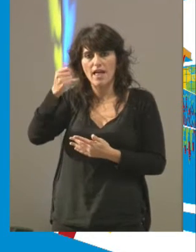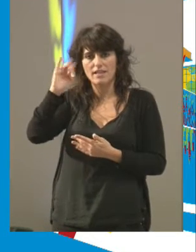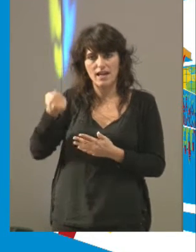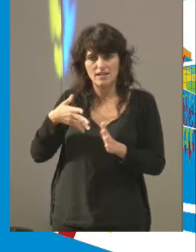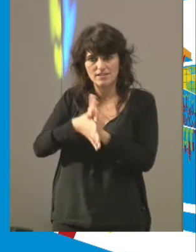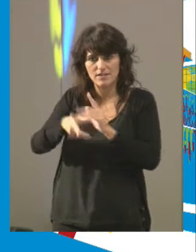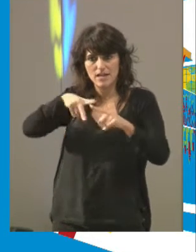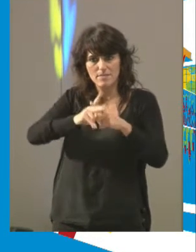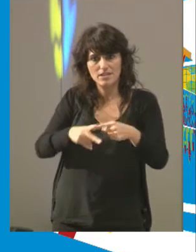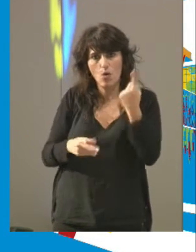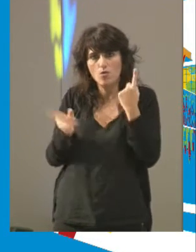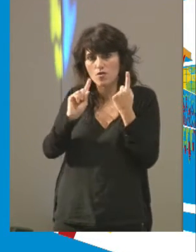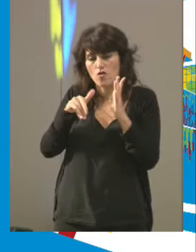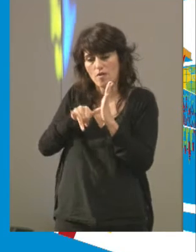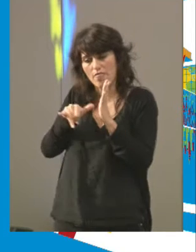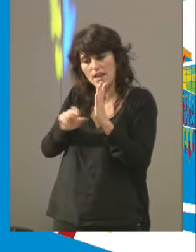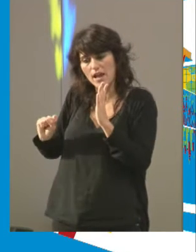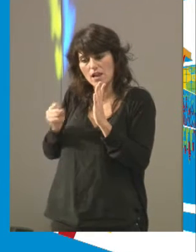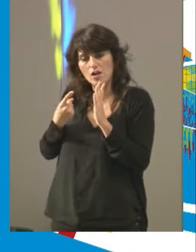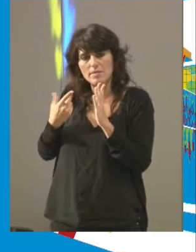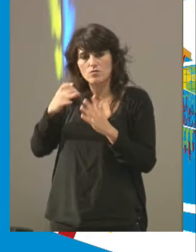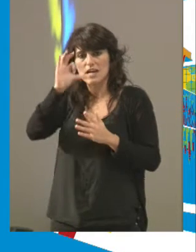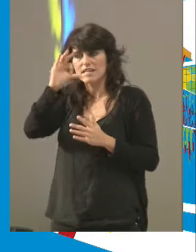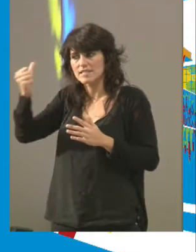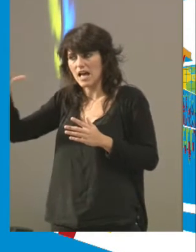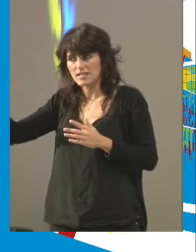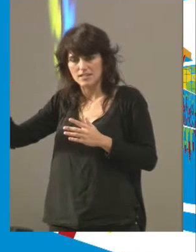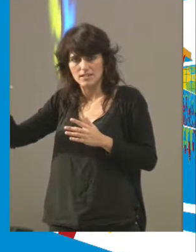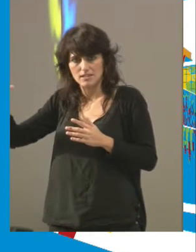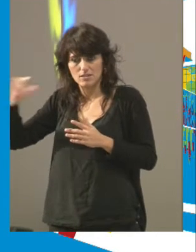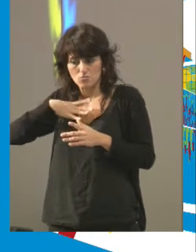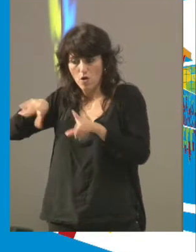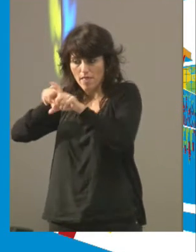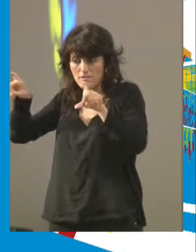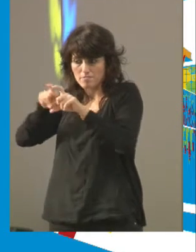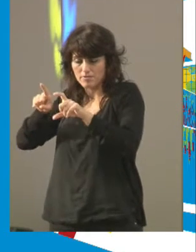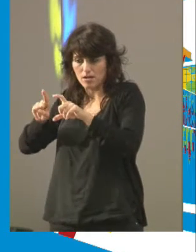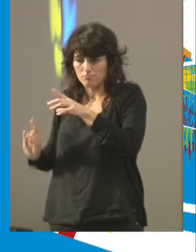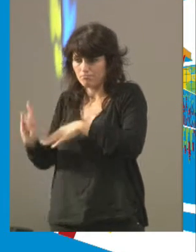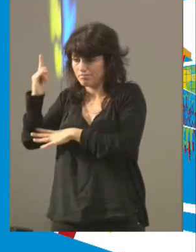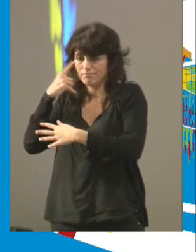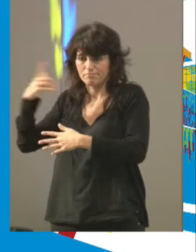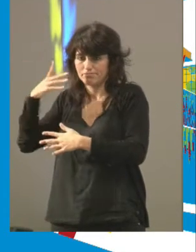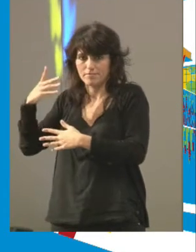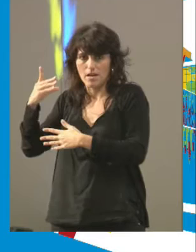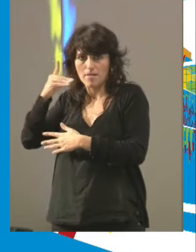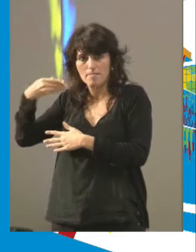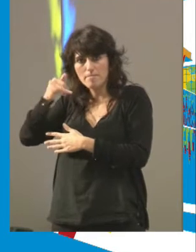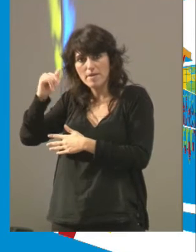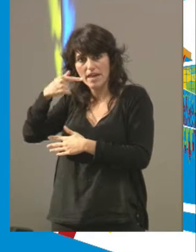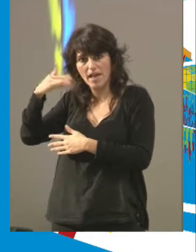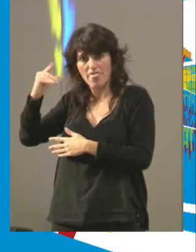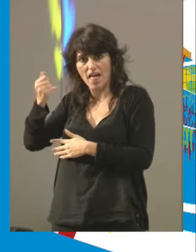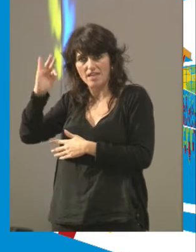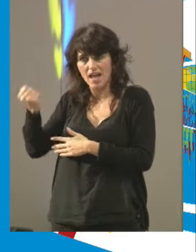permita ayudar. Sí, la más cercana es SaaS, a lo mejor, que es la empresa puntera en el Big Data, en las herramientas de Analytics,